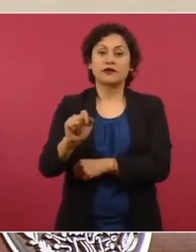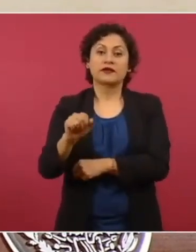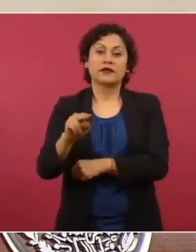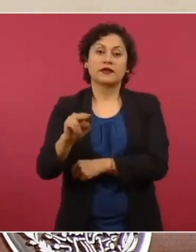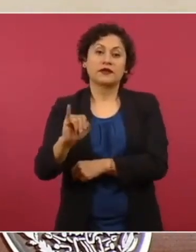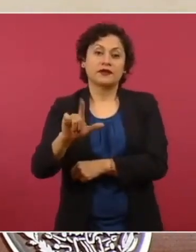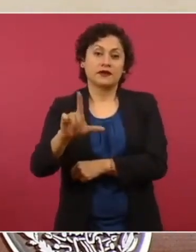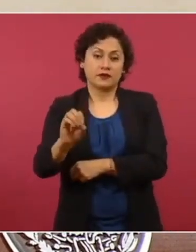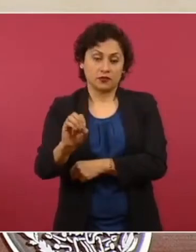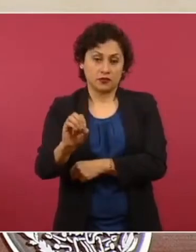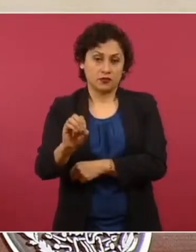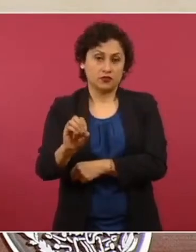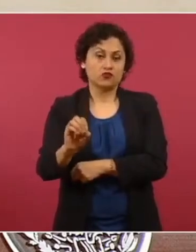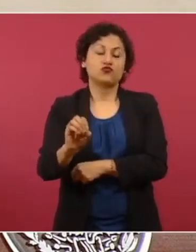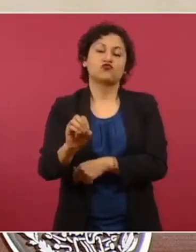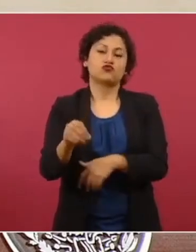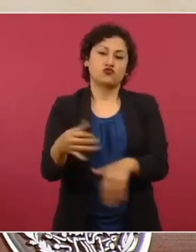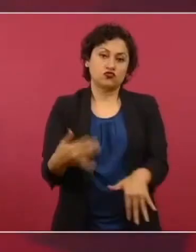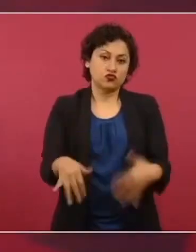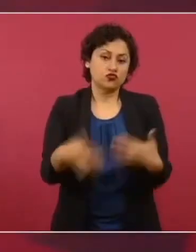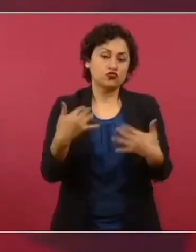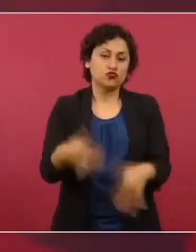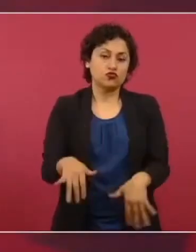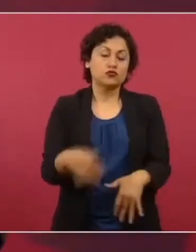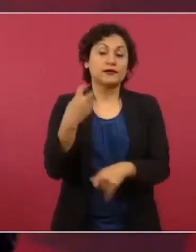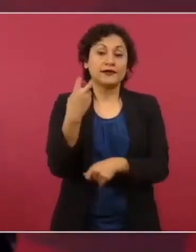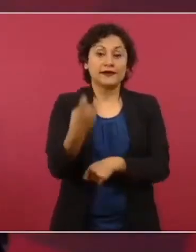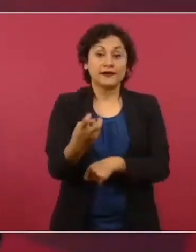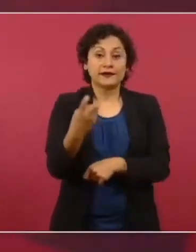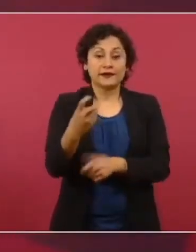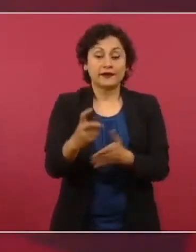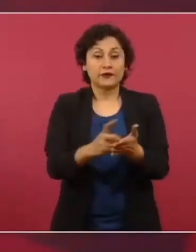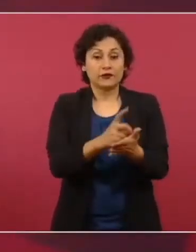que son